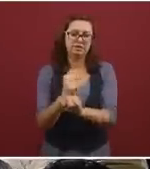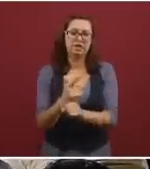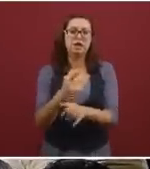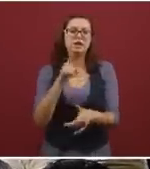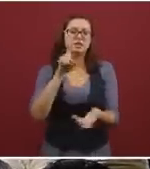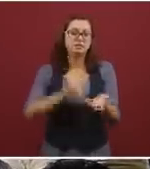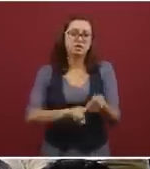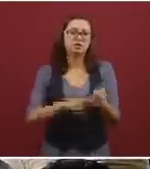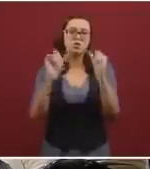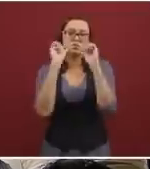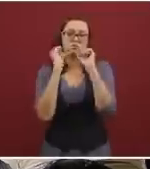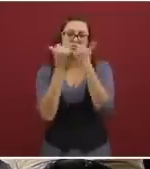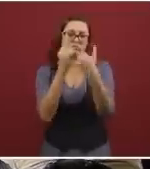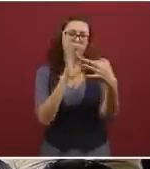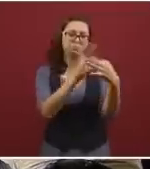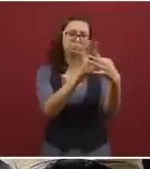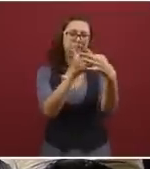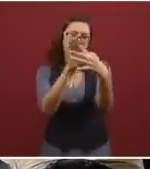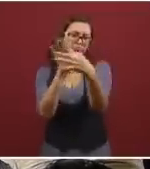Comentarles que